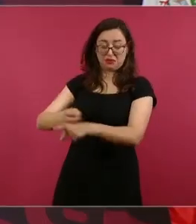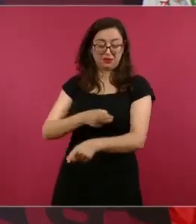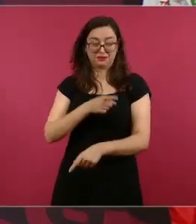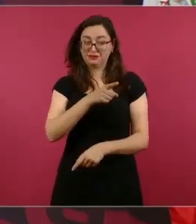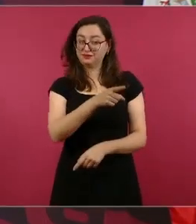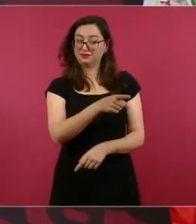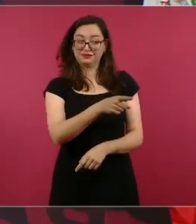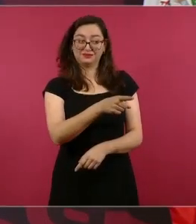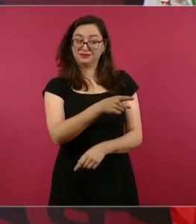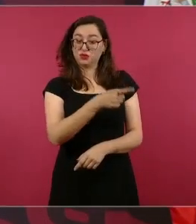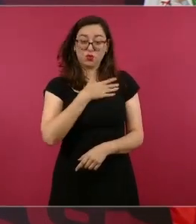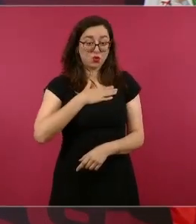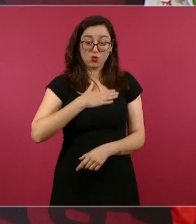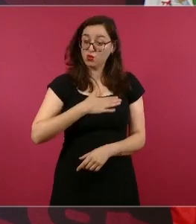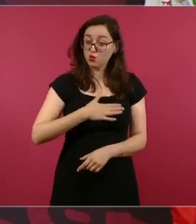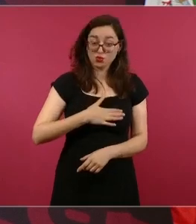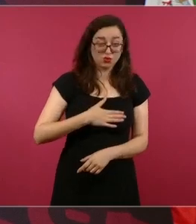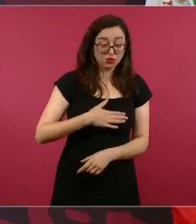injustamente